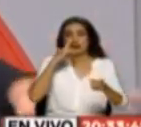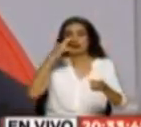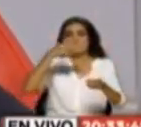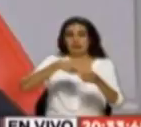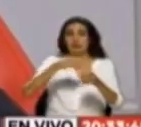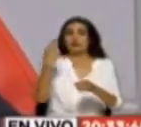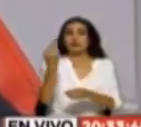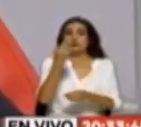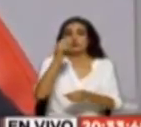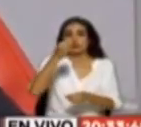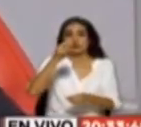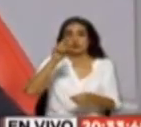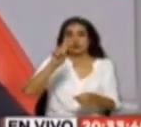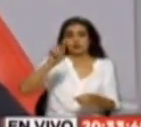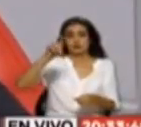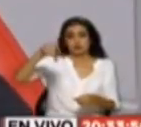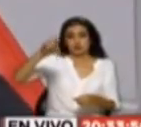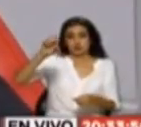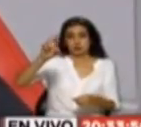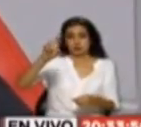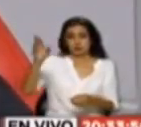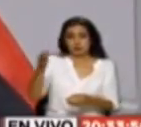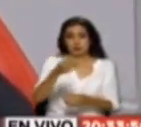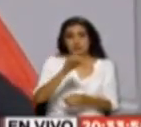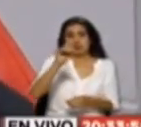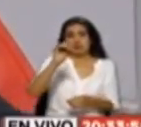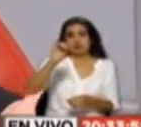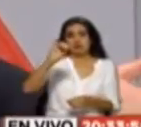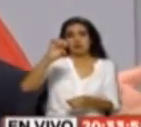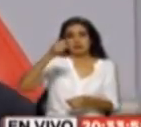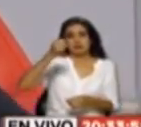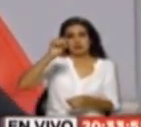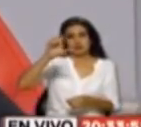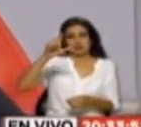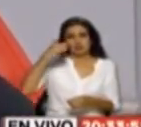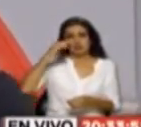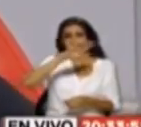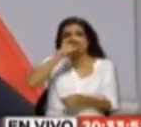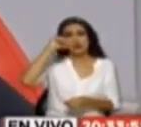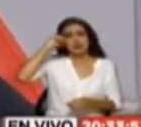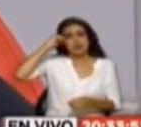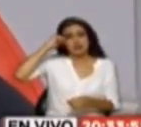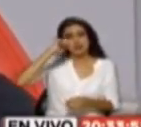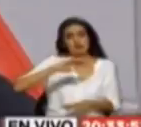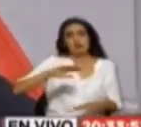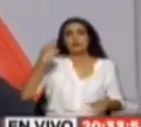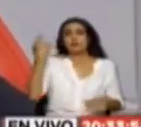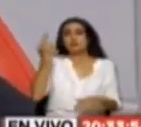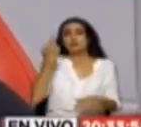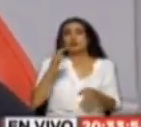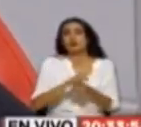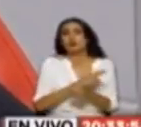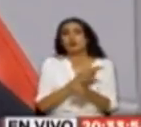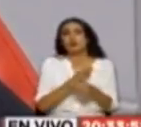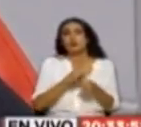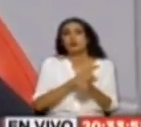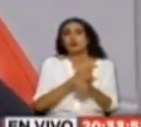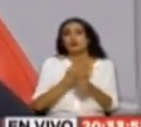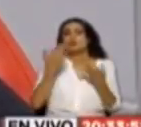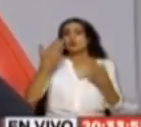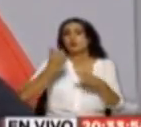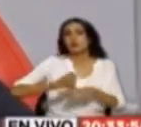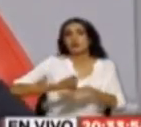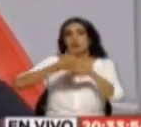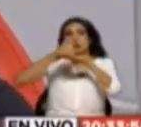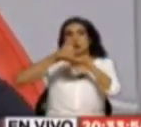fue fundamentalmente la gasolina súper, que recordemos que son fundamentalmente consumida, es fundamentalmente consumida